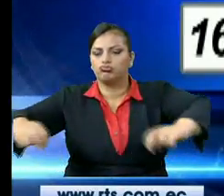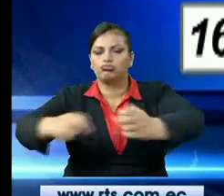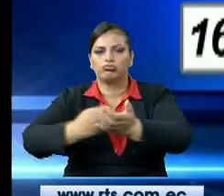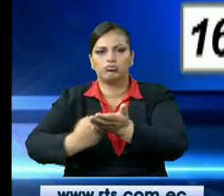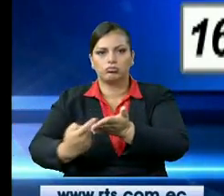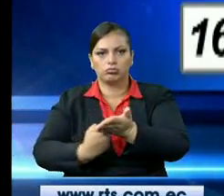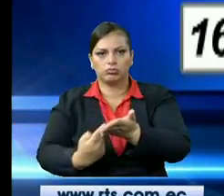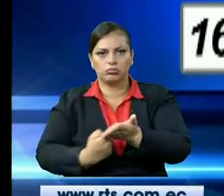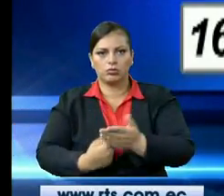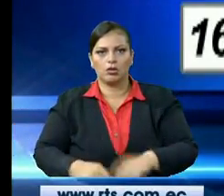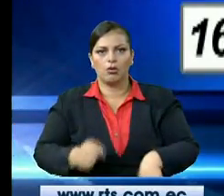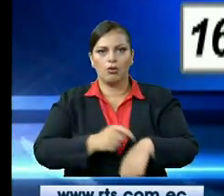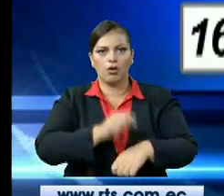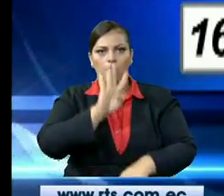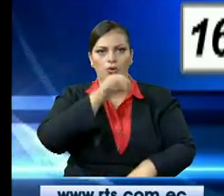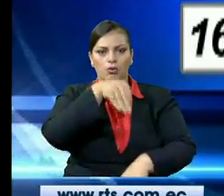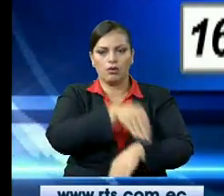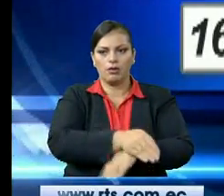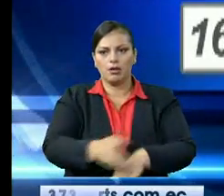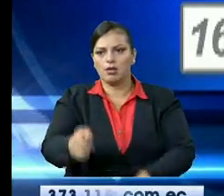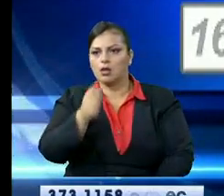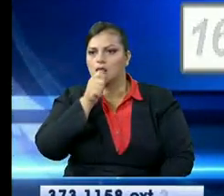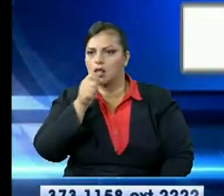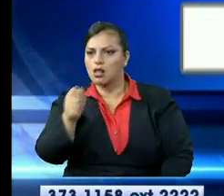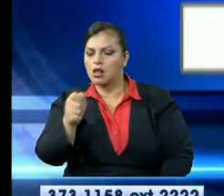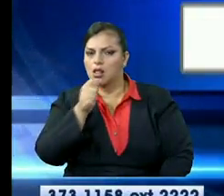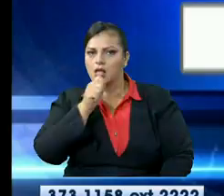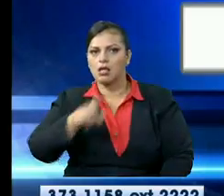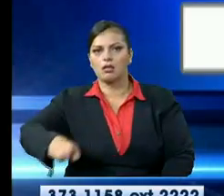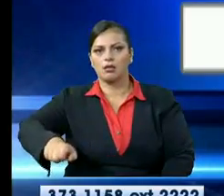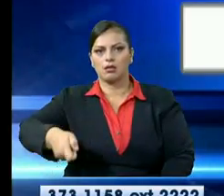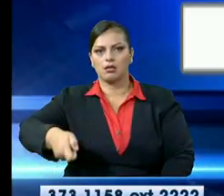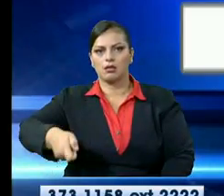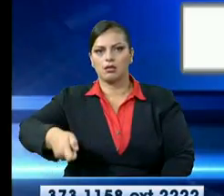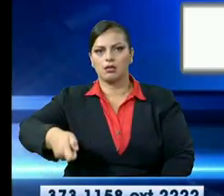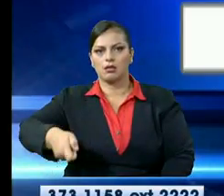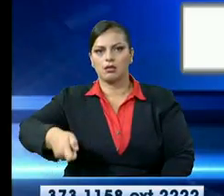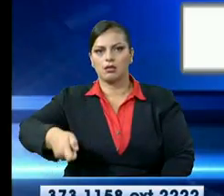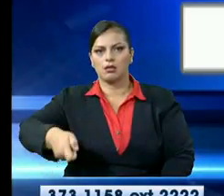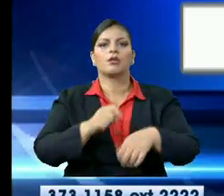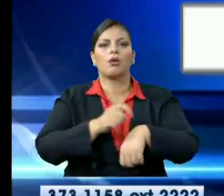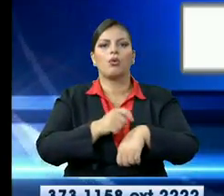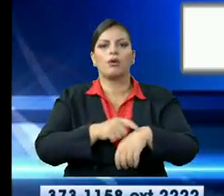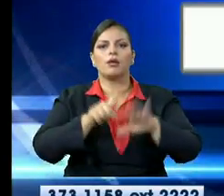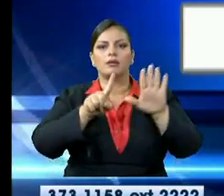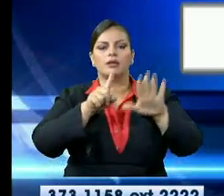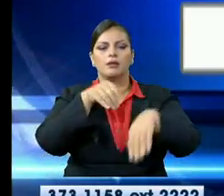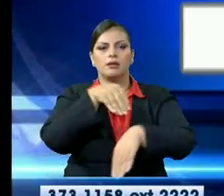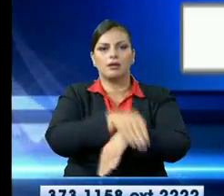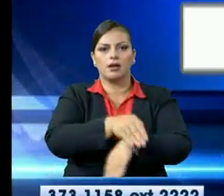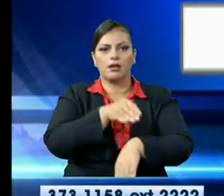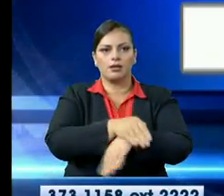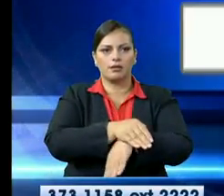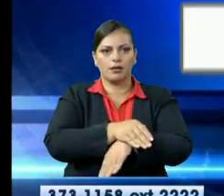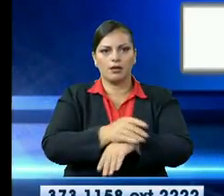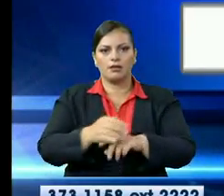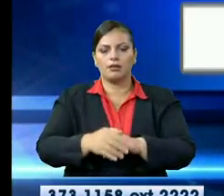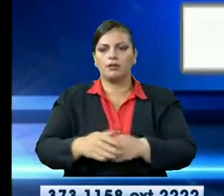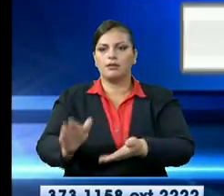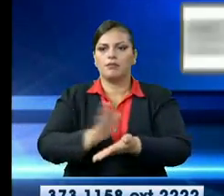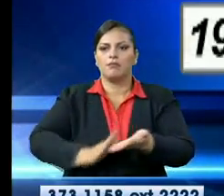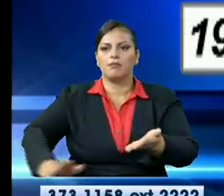16:30, entrevista en Radio La Redonda. 18 horas, caminata en el barrio Jaime Roldós y Fusilí.